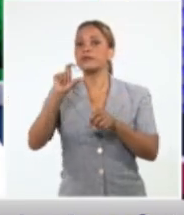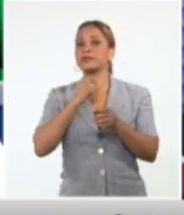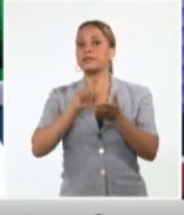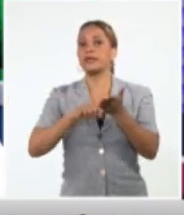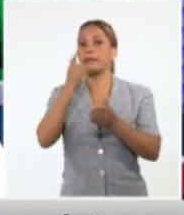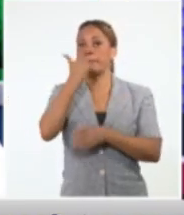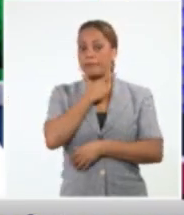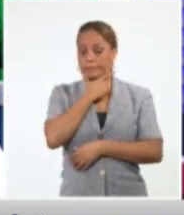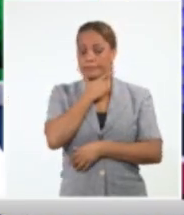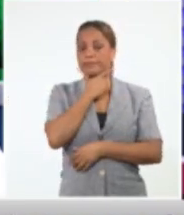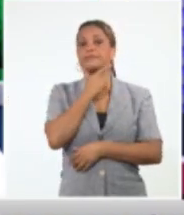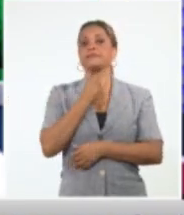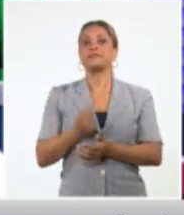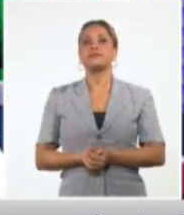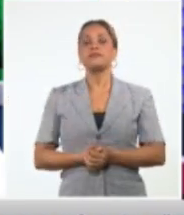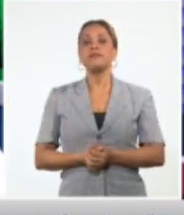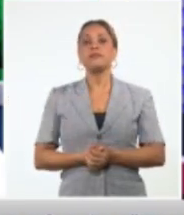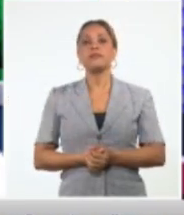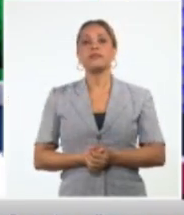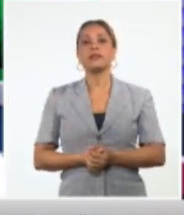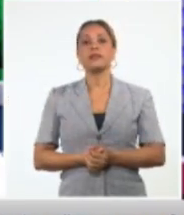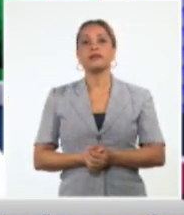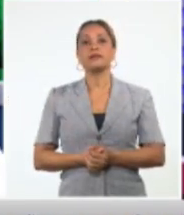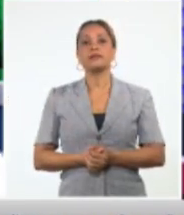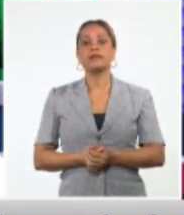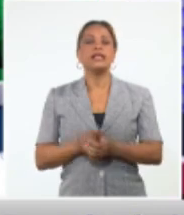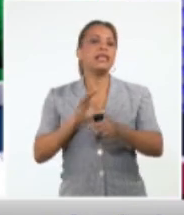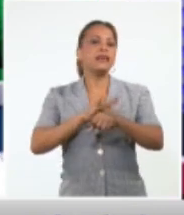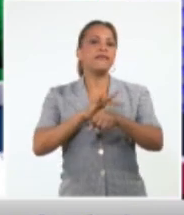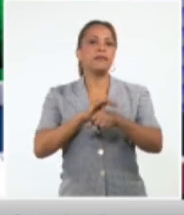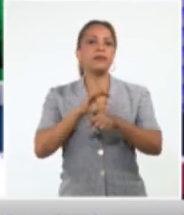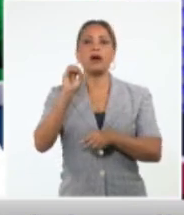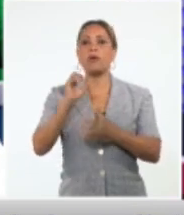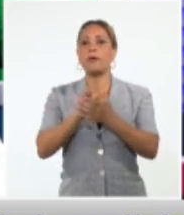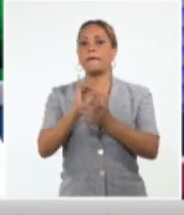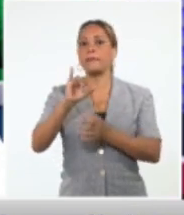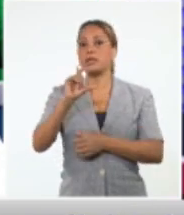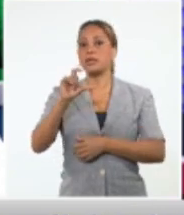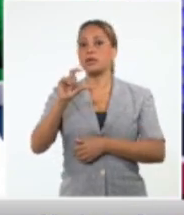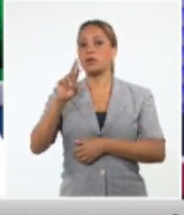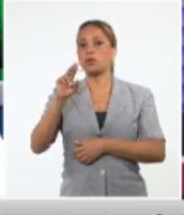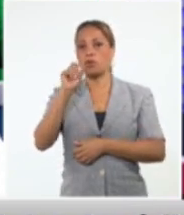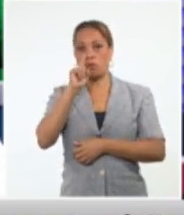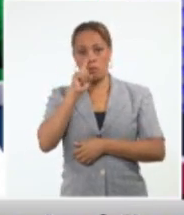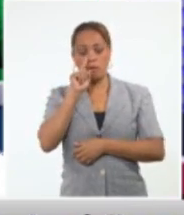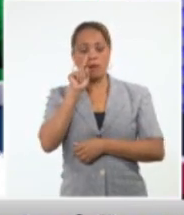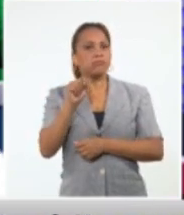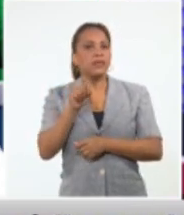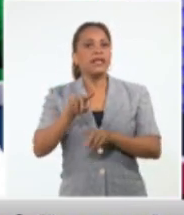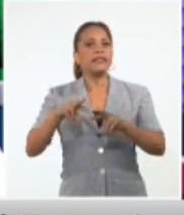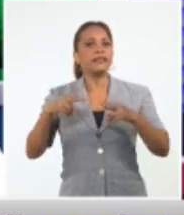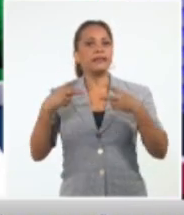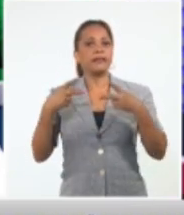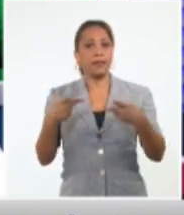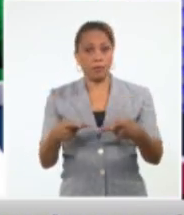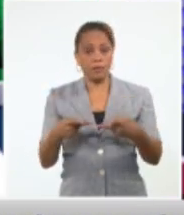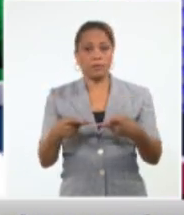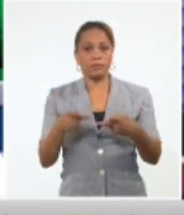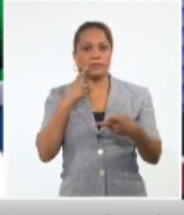La Omicron aparece, la detecta primero Sudáfrica, no quiere decir que se haya originado